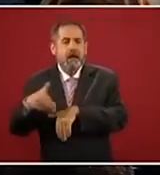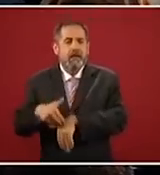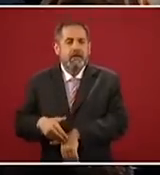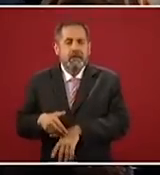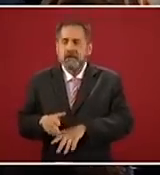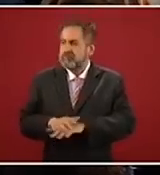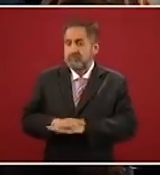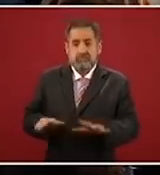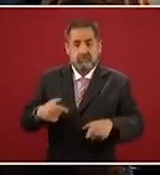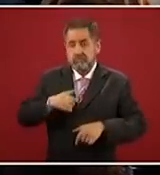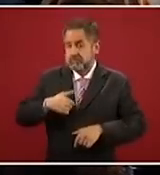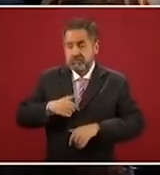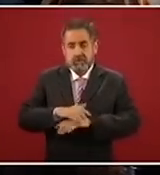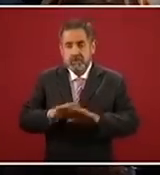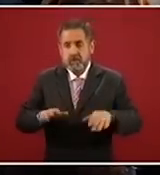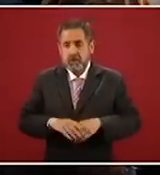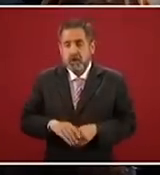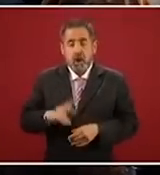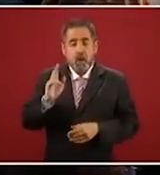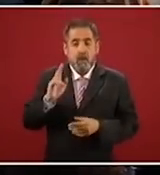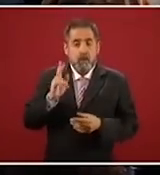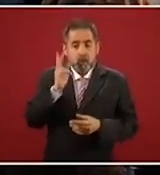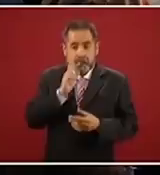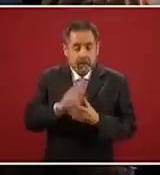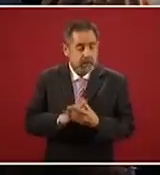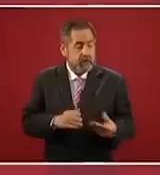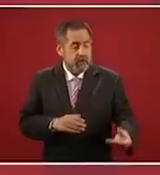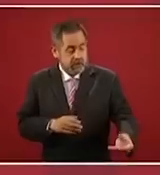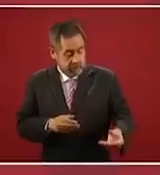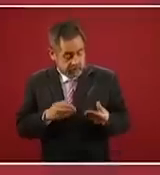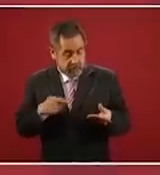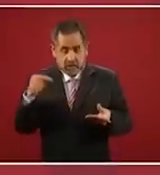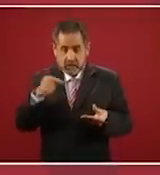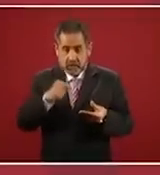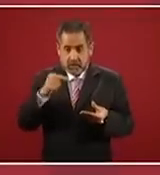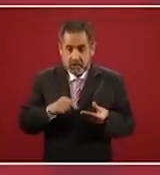No, me traen un expediente que… Ah, oye,